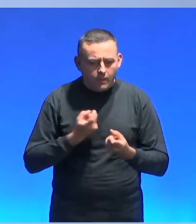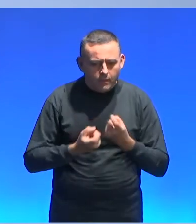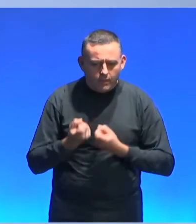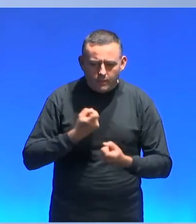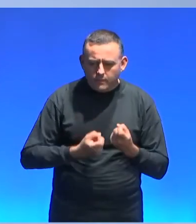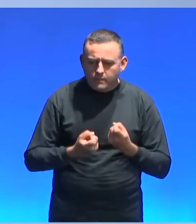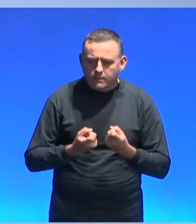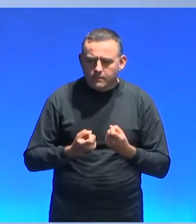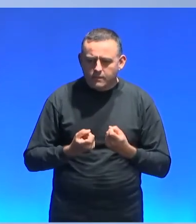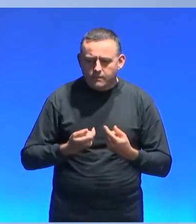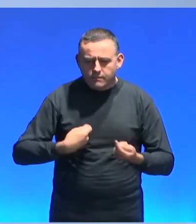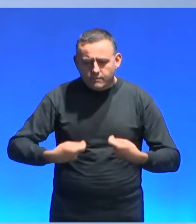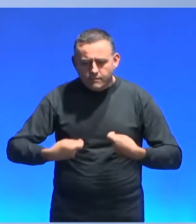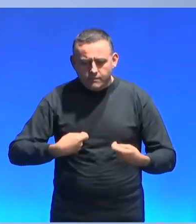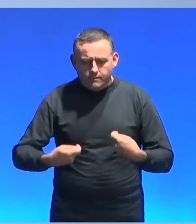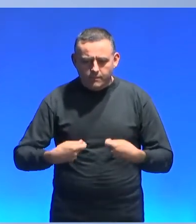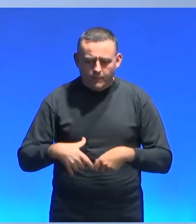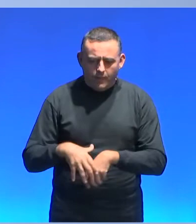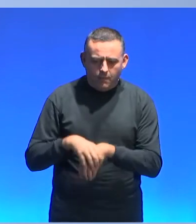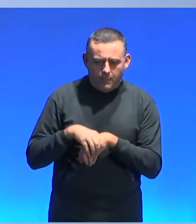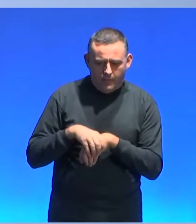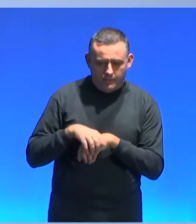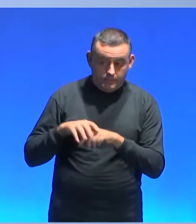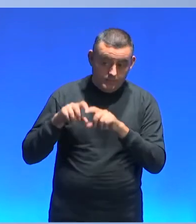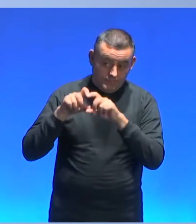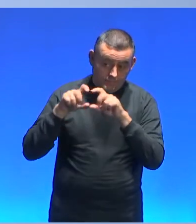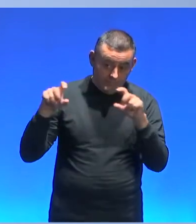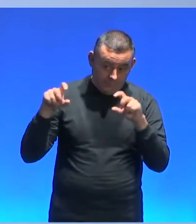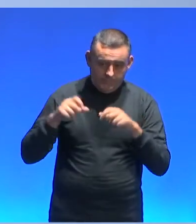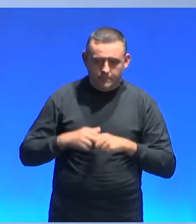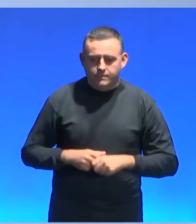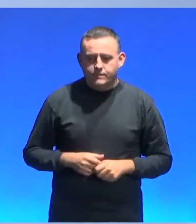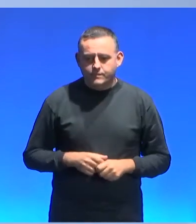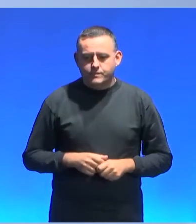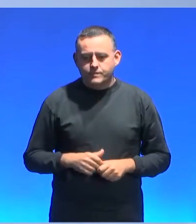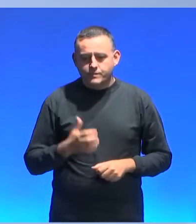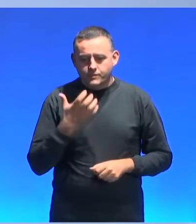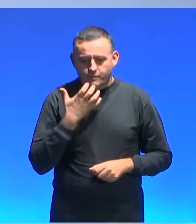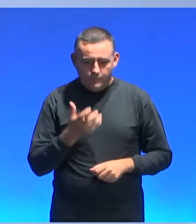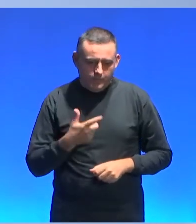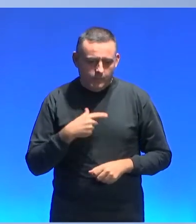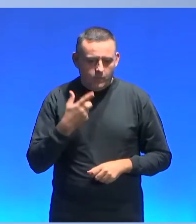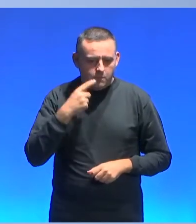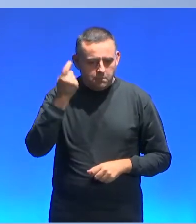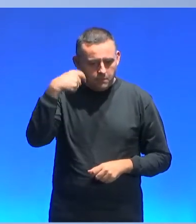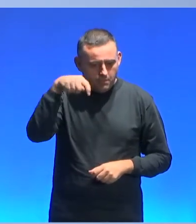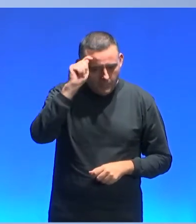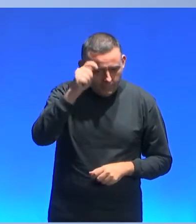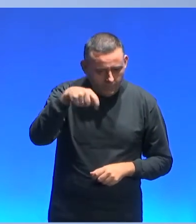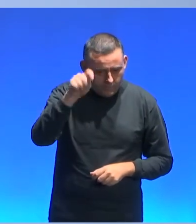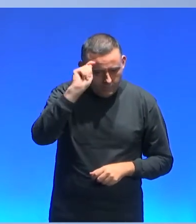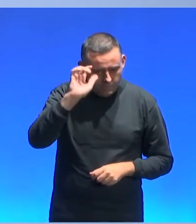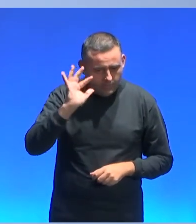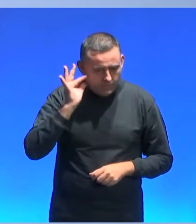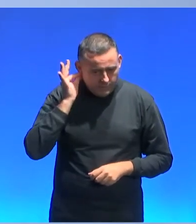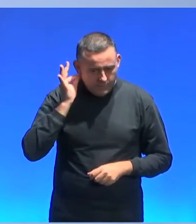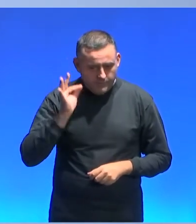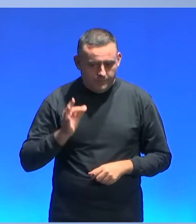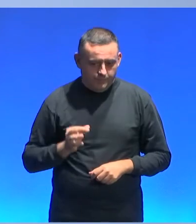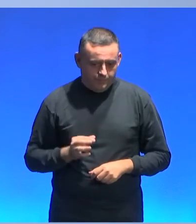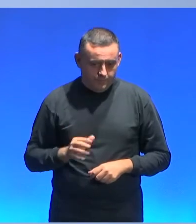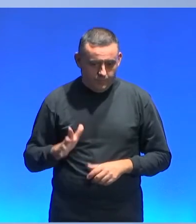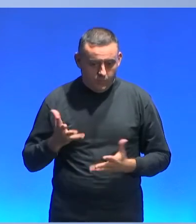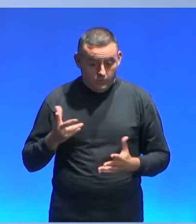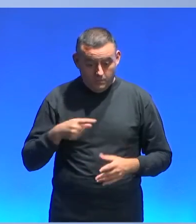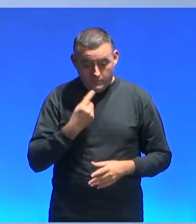bueno, se llamó en muchas maneras, en Rosario se llamaba Yo soy padrino, yo soy madrina, y